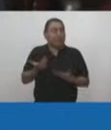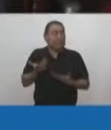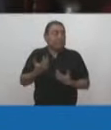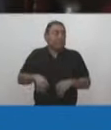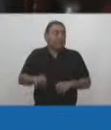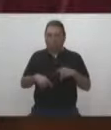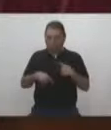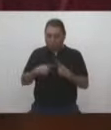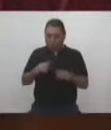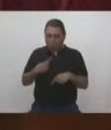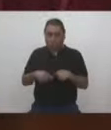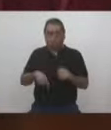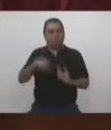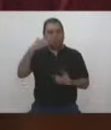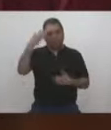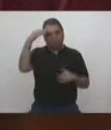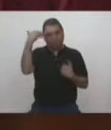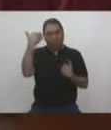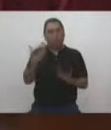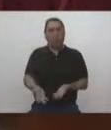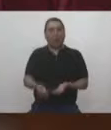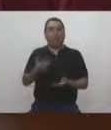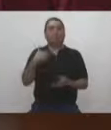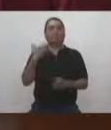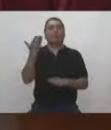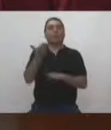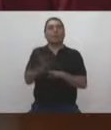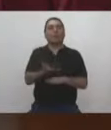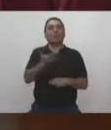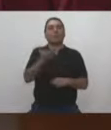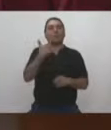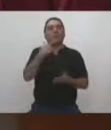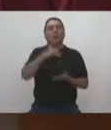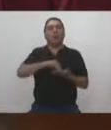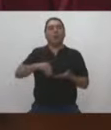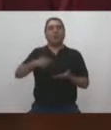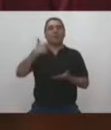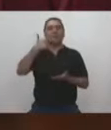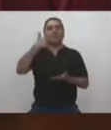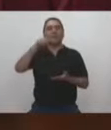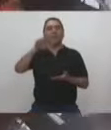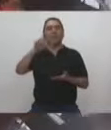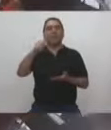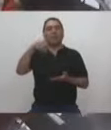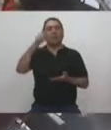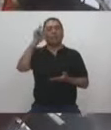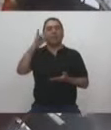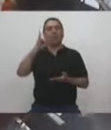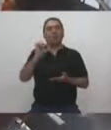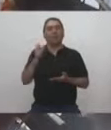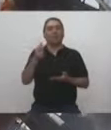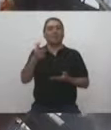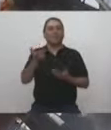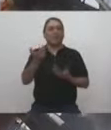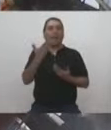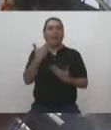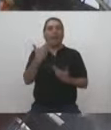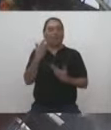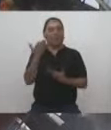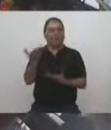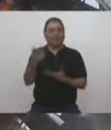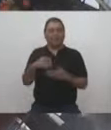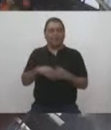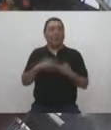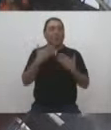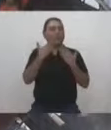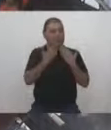eso y en otros temas que yo muchas veces quiero cambiar y no puedo, sin embargo, tengo que seguir trabajando para que en algún momento poder llevar adelante